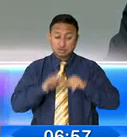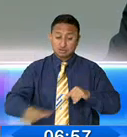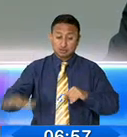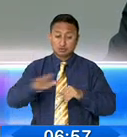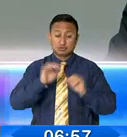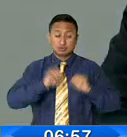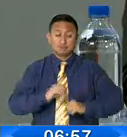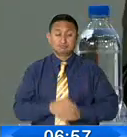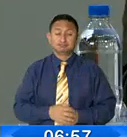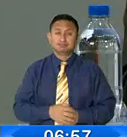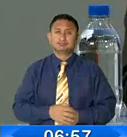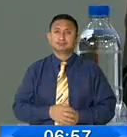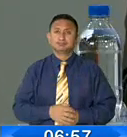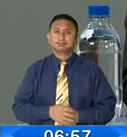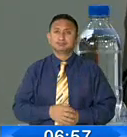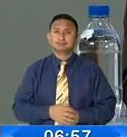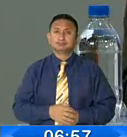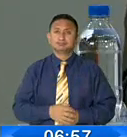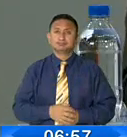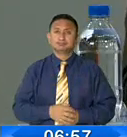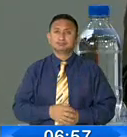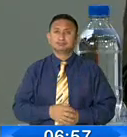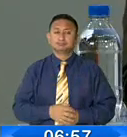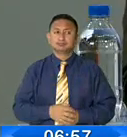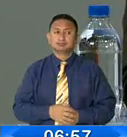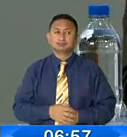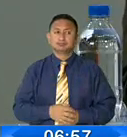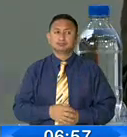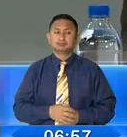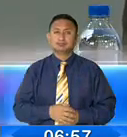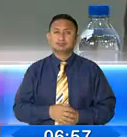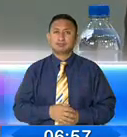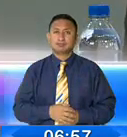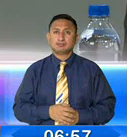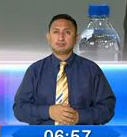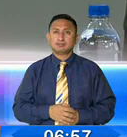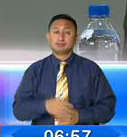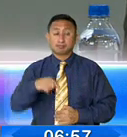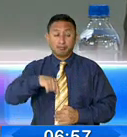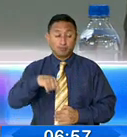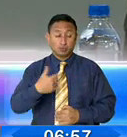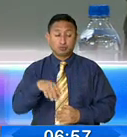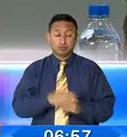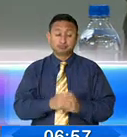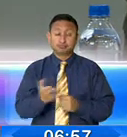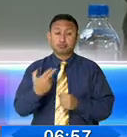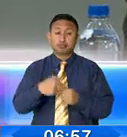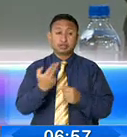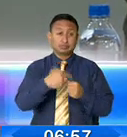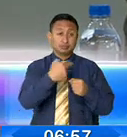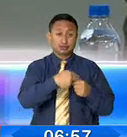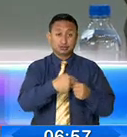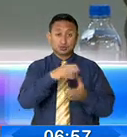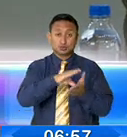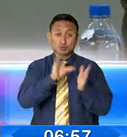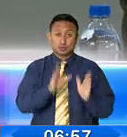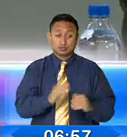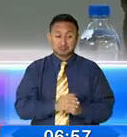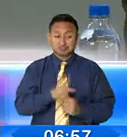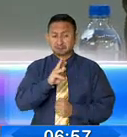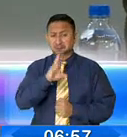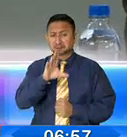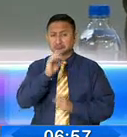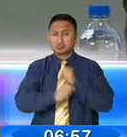febrero. Valoramos en alto la participación ciudadana, ciudadanas y ciudadanos de más de 65